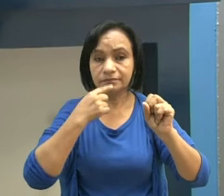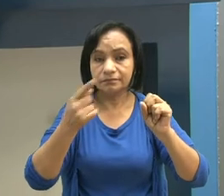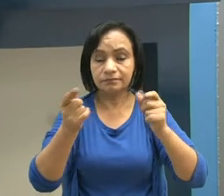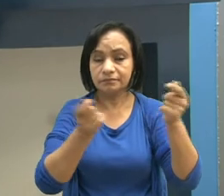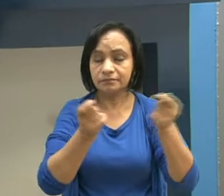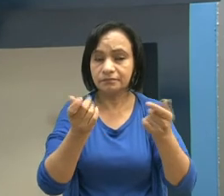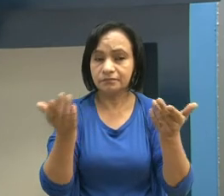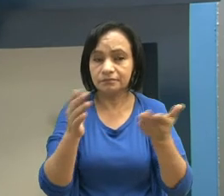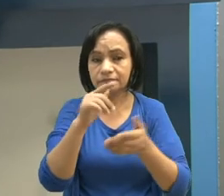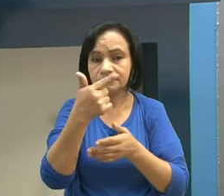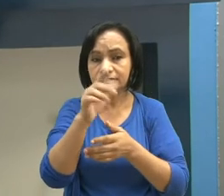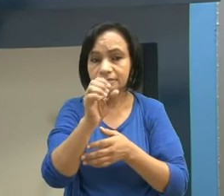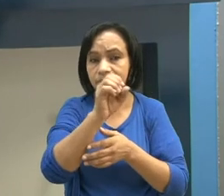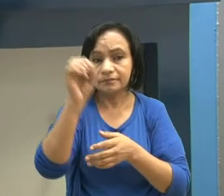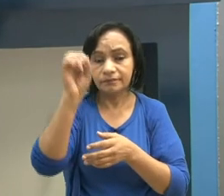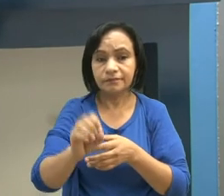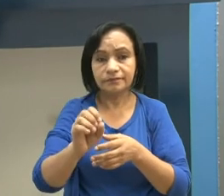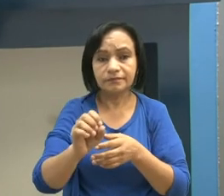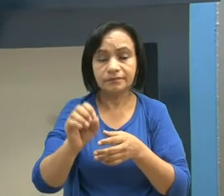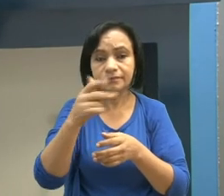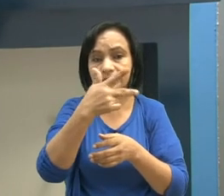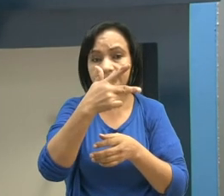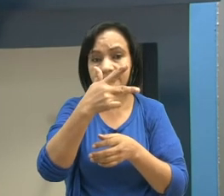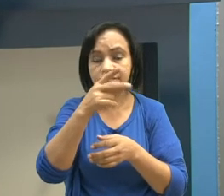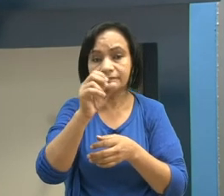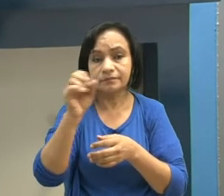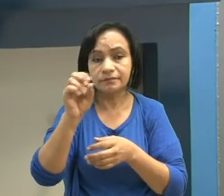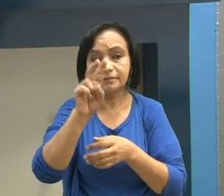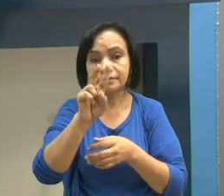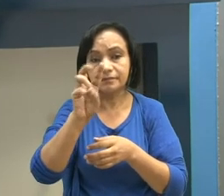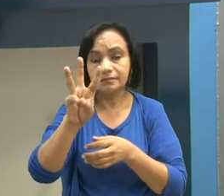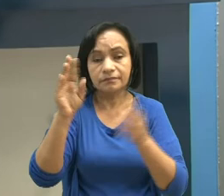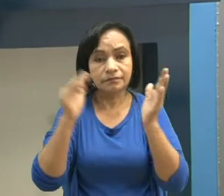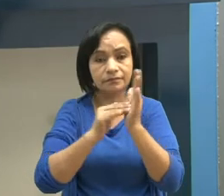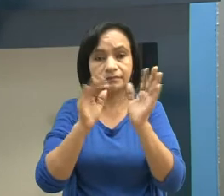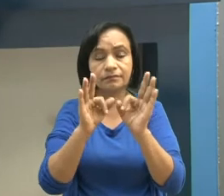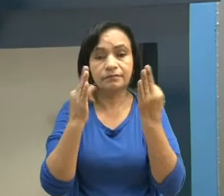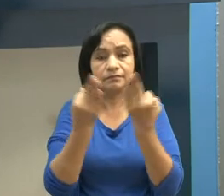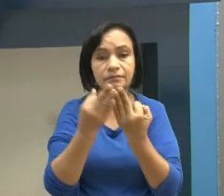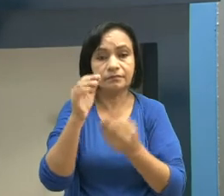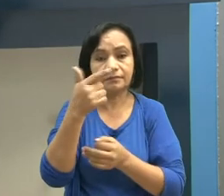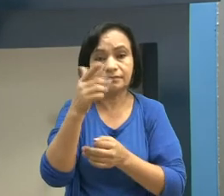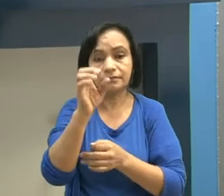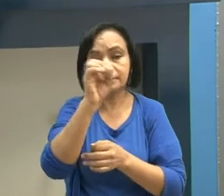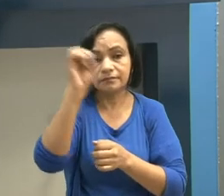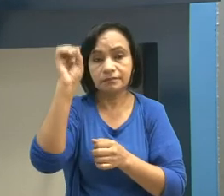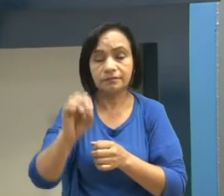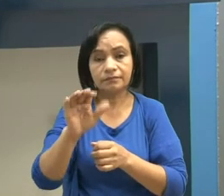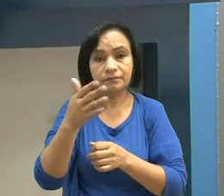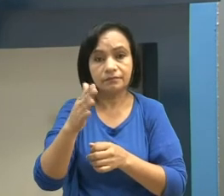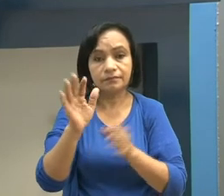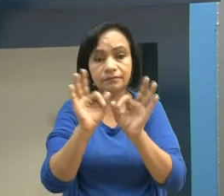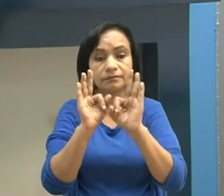más o menos el 70% de los usuarios de NACAL. De aquellas 823 mil familias que hablamos al inicio, sí. El 70% más o menos